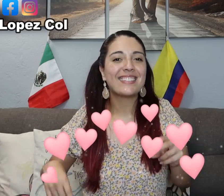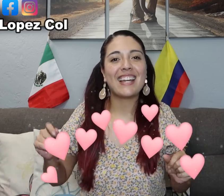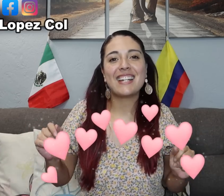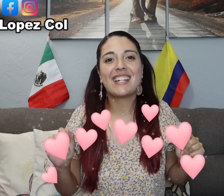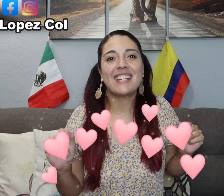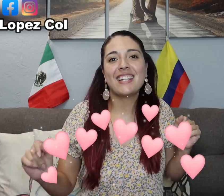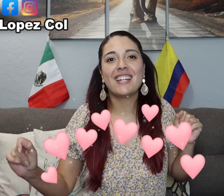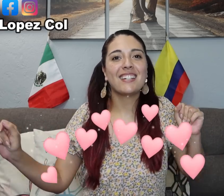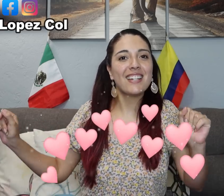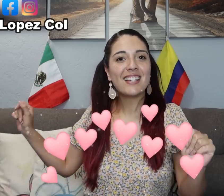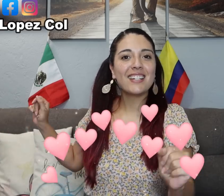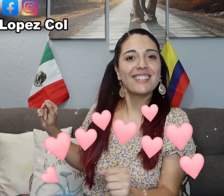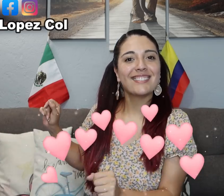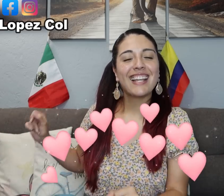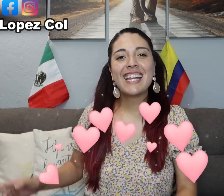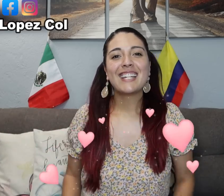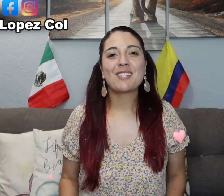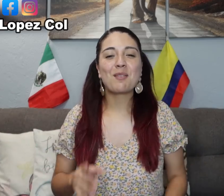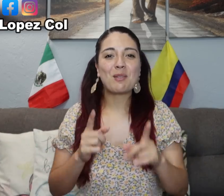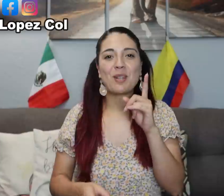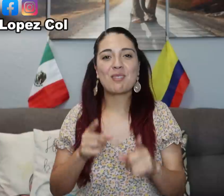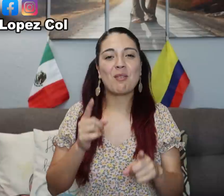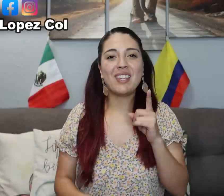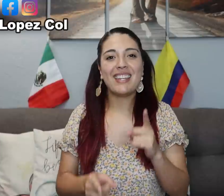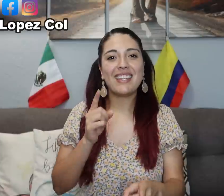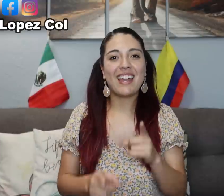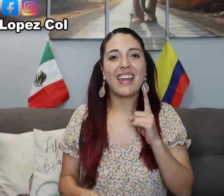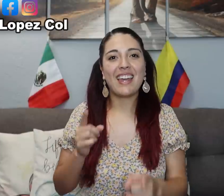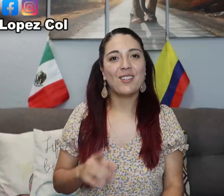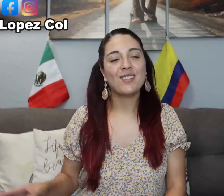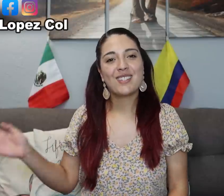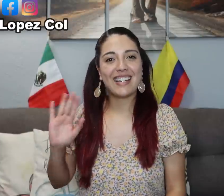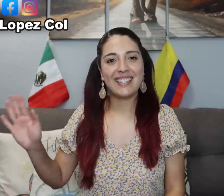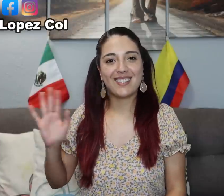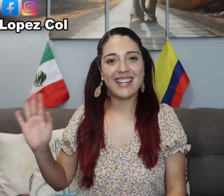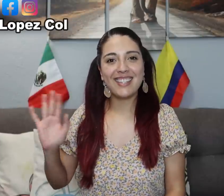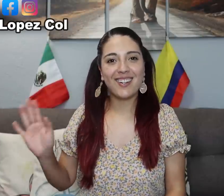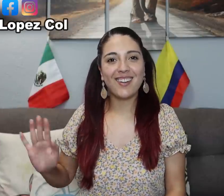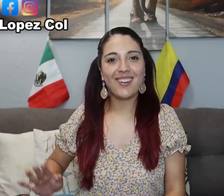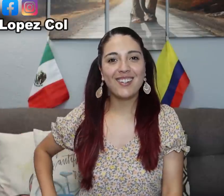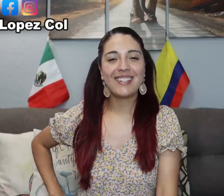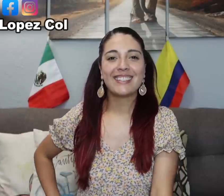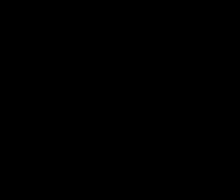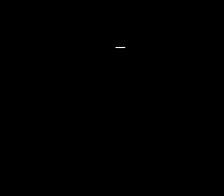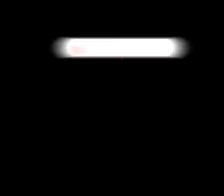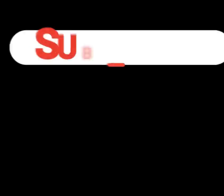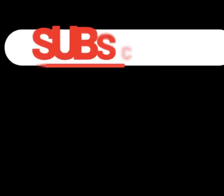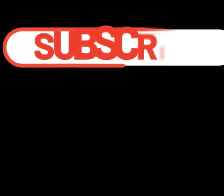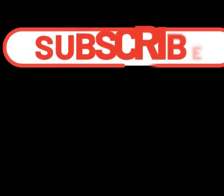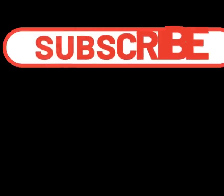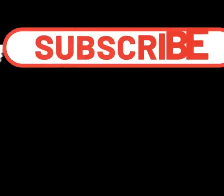colombiana. Tarararana. Nos vemos en un próximo video. Chaito, chaito.